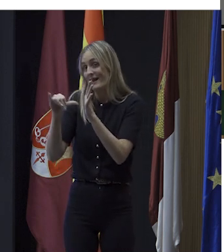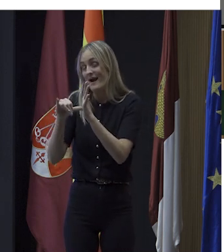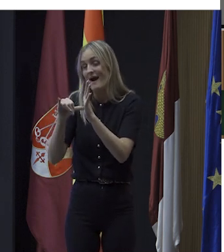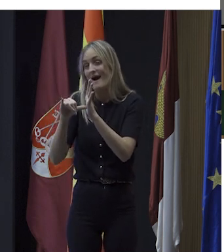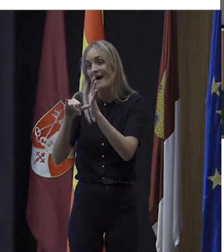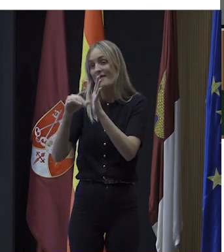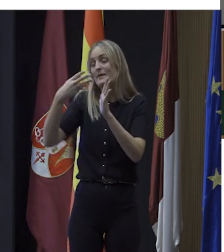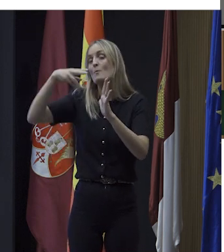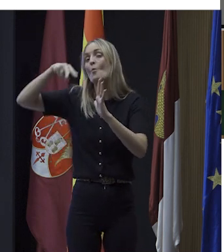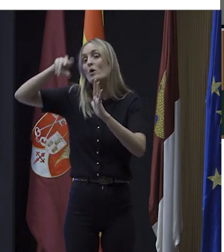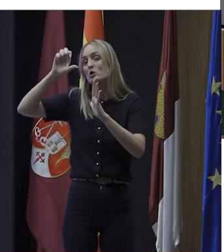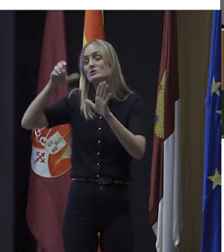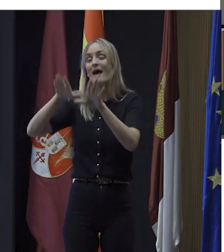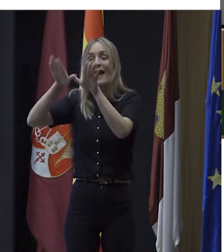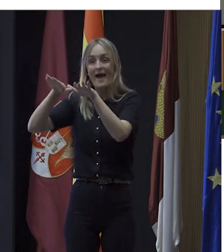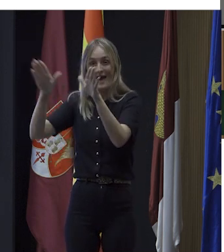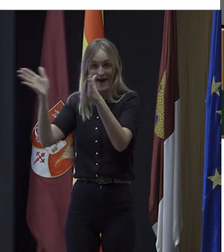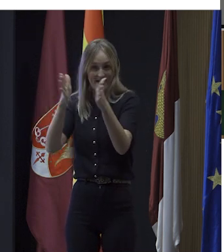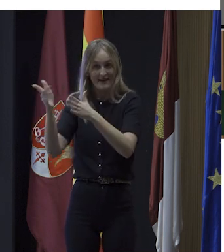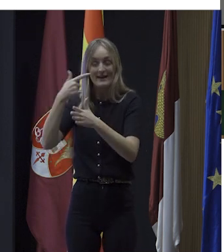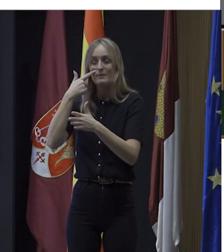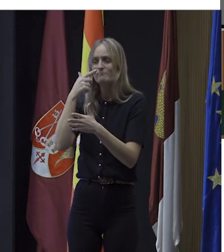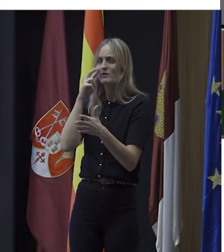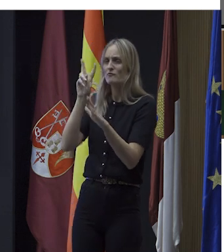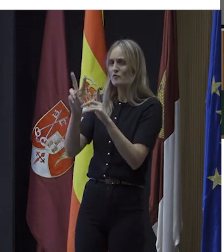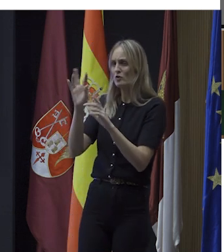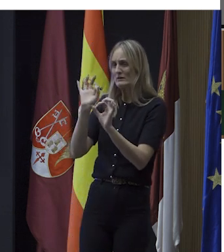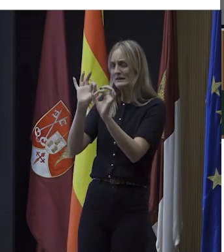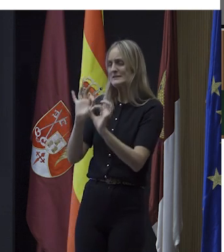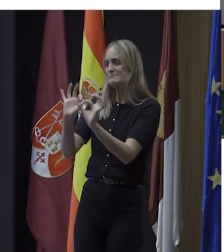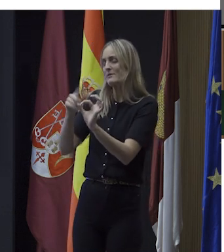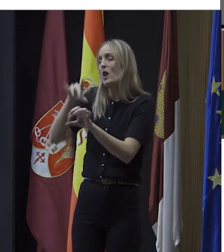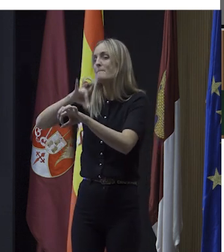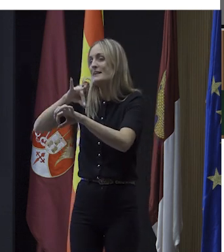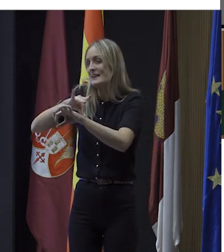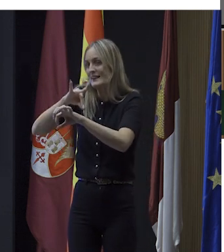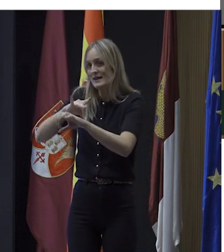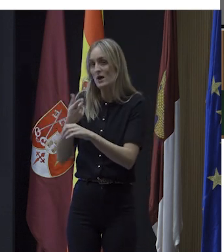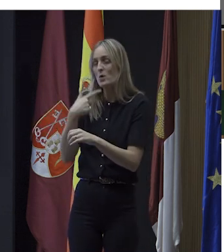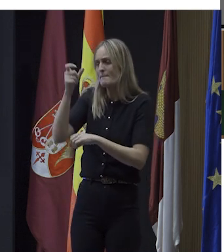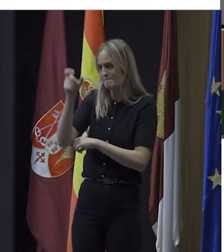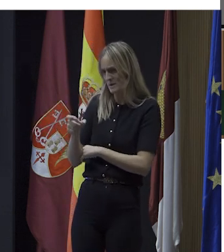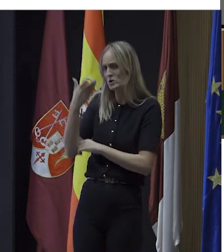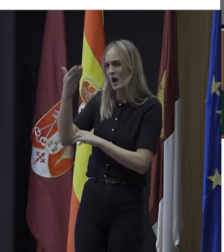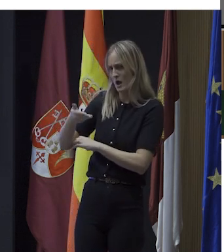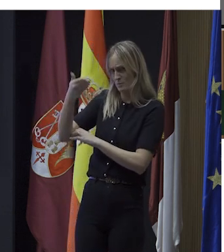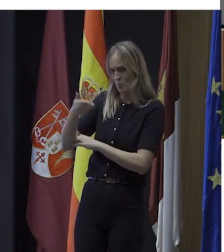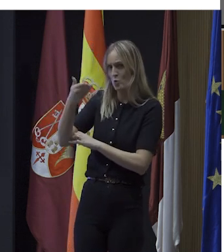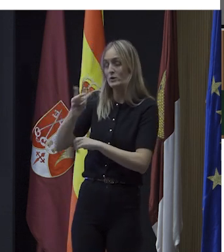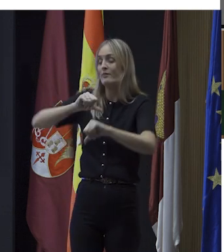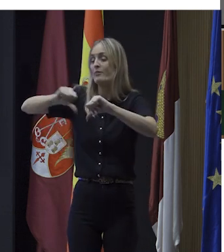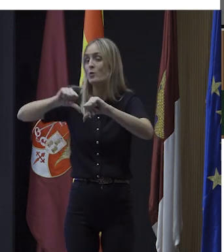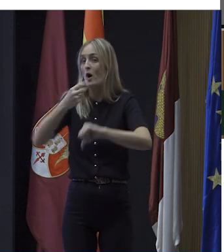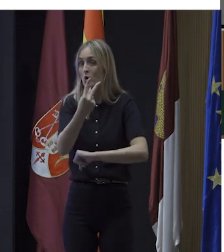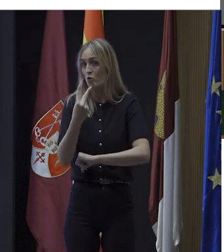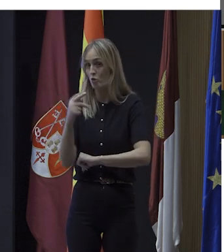que tenía un tío médico que eso fue un poco lo que le focalizó en la medicina. Y era una persona, parece que bastante brillante, tenía 2 cirujanos torácicos